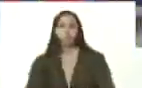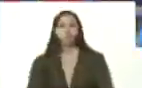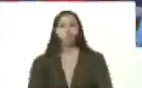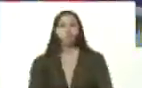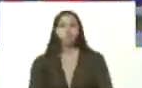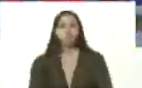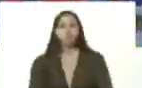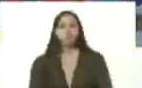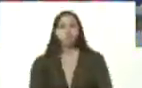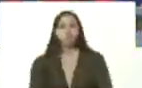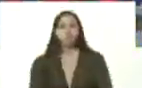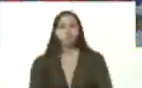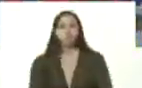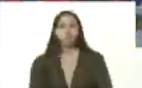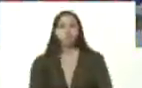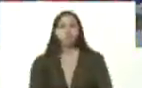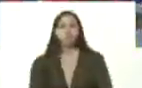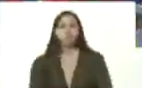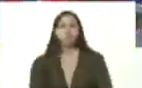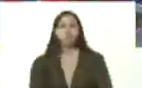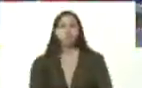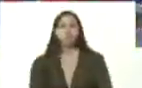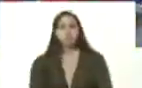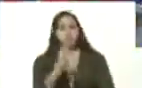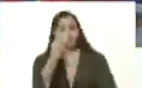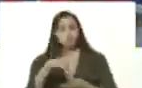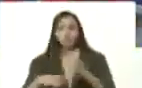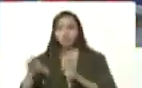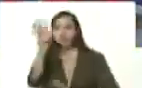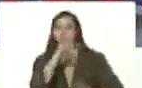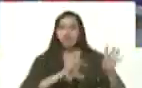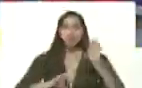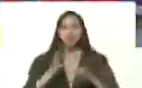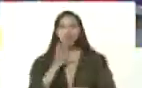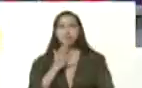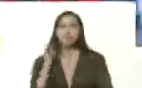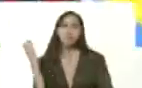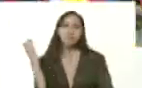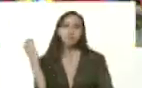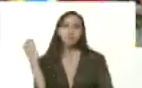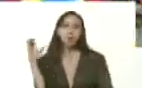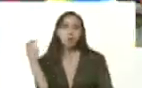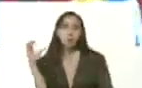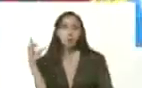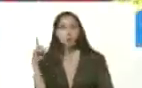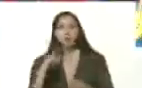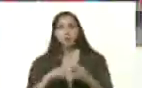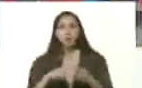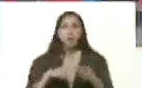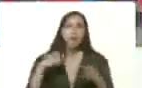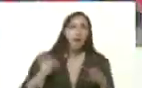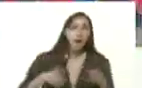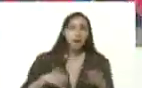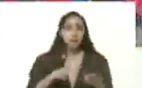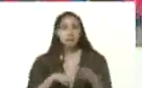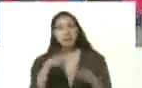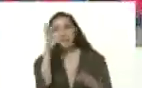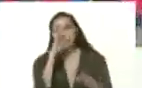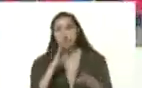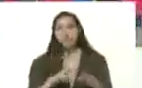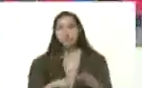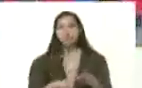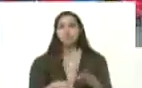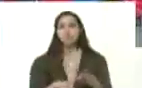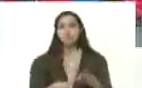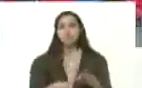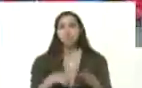allá afuera, de otros países, en Colombia, en Argentina, en Brasil,